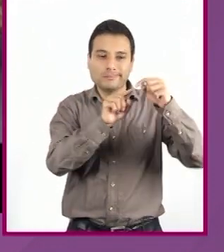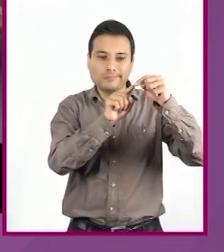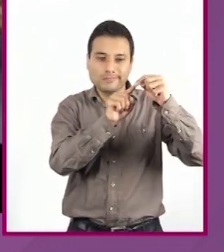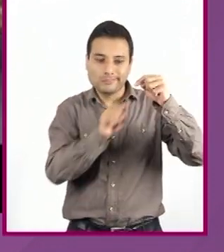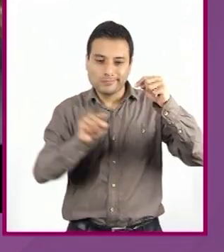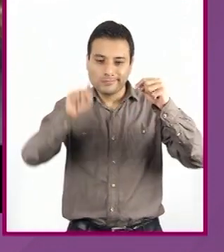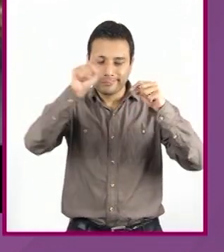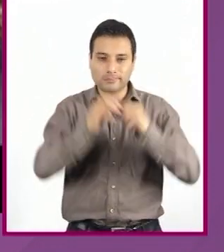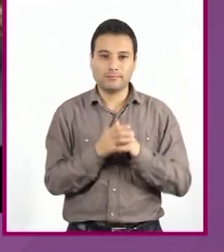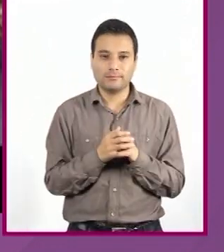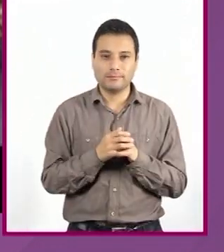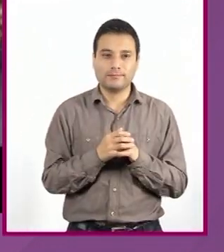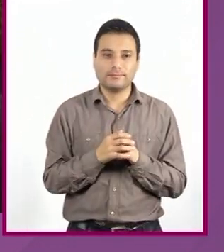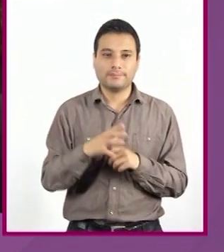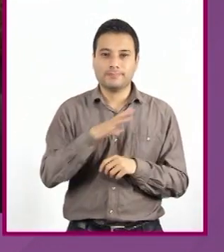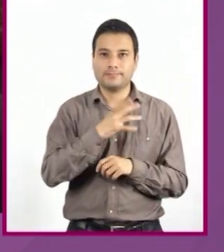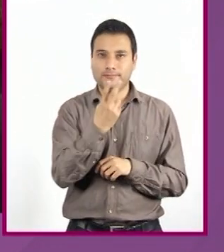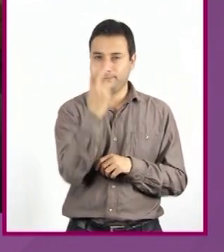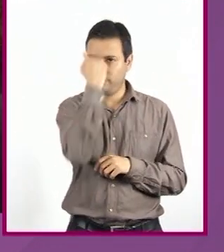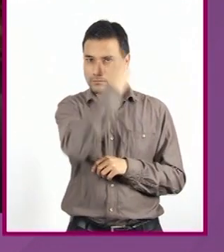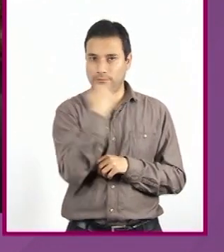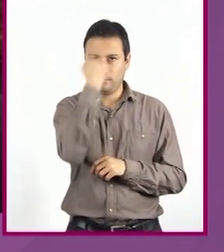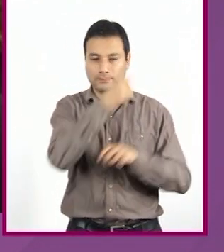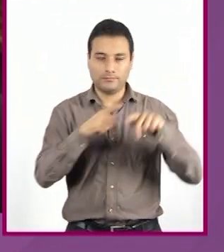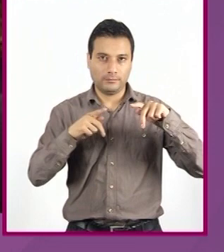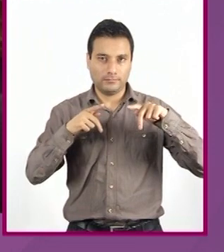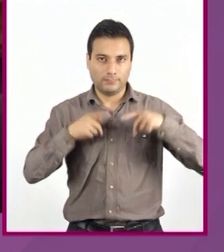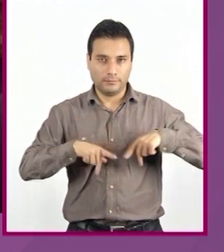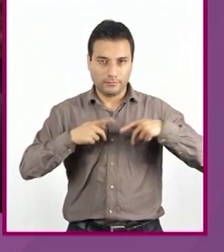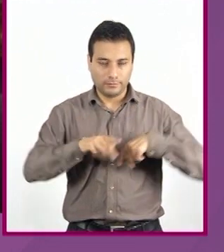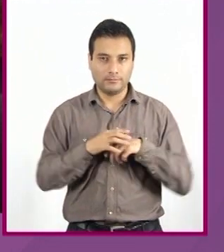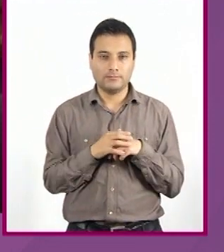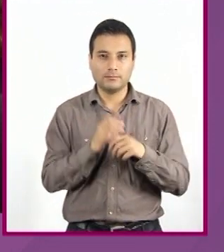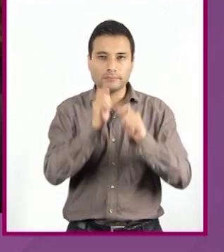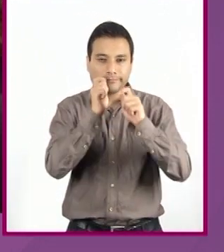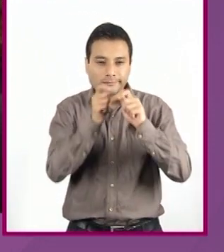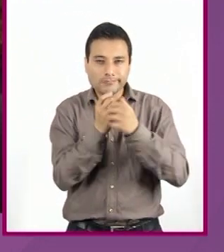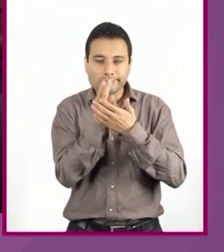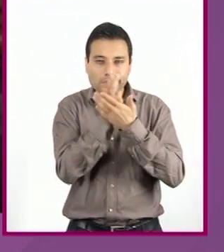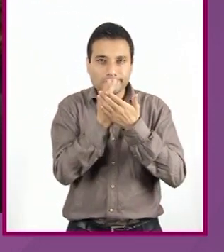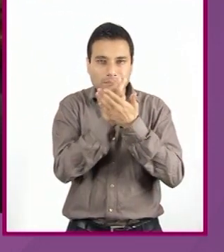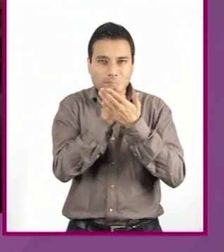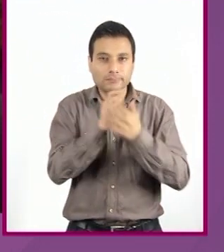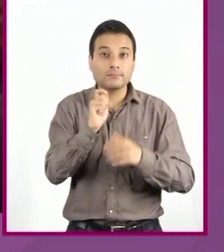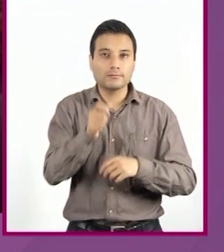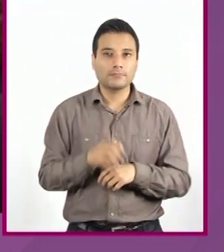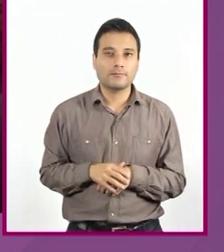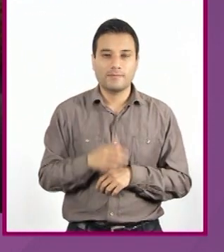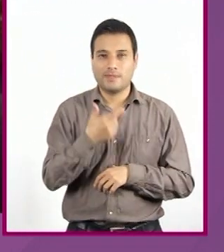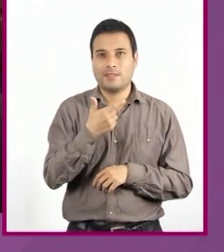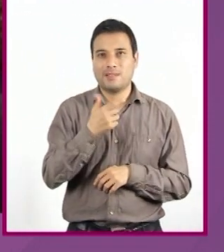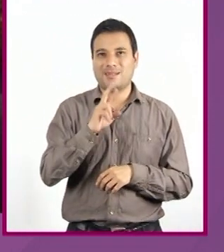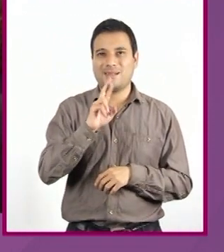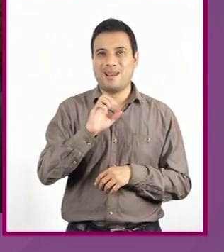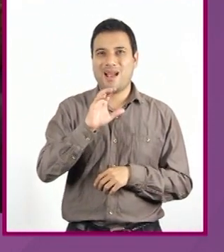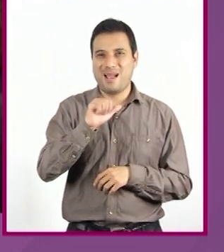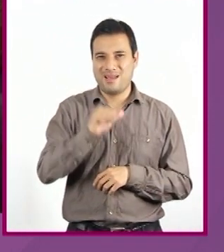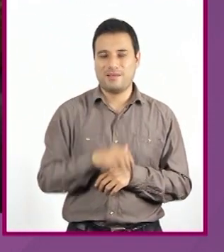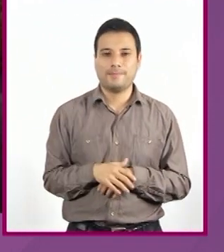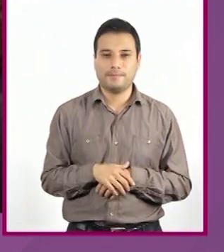dos caras humanas y los relieves que tiene son unas grecas entrelazadas que a